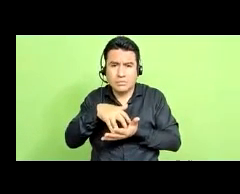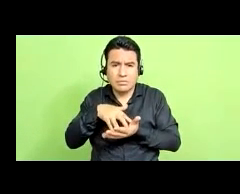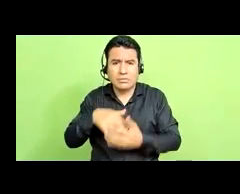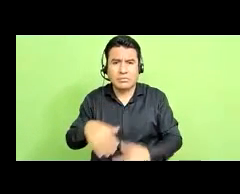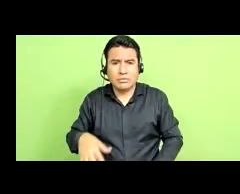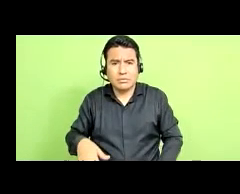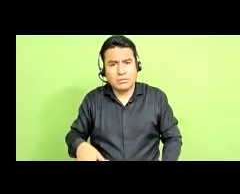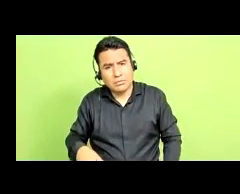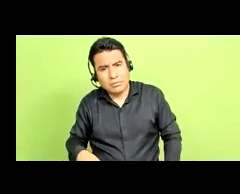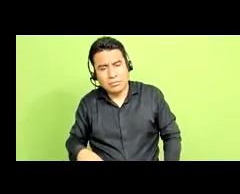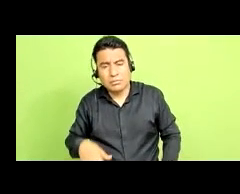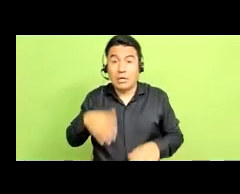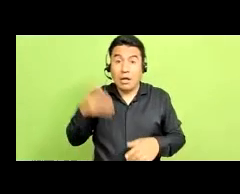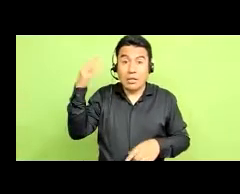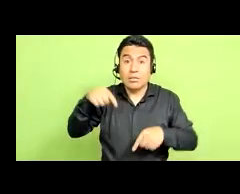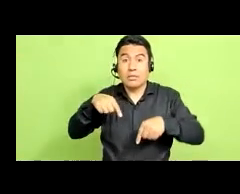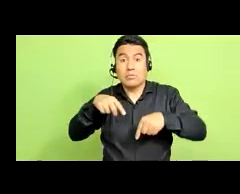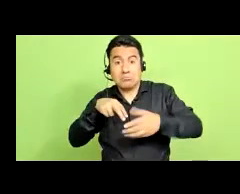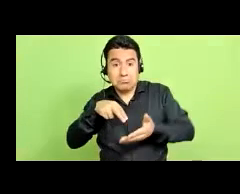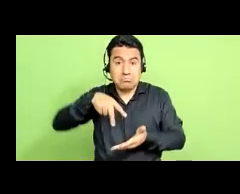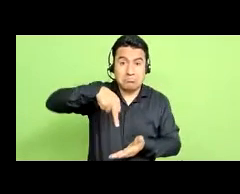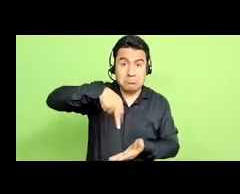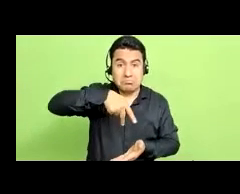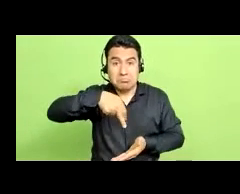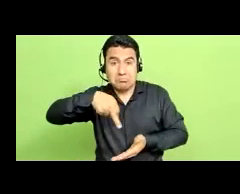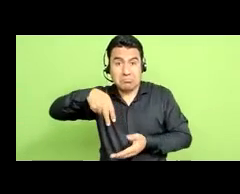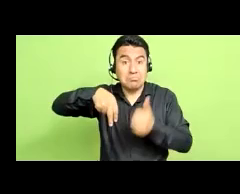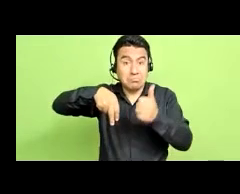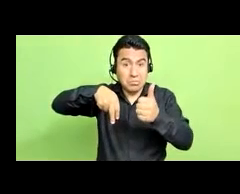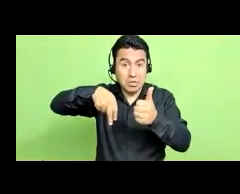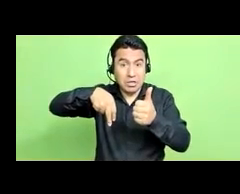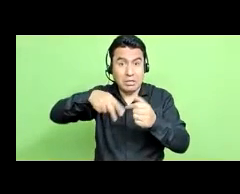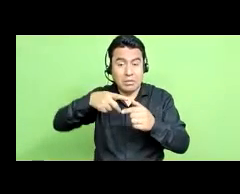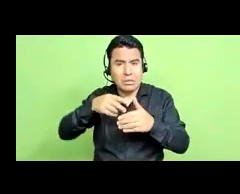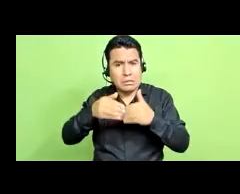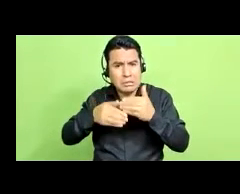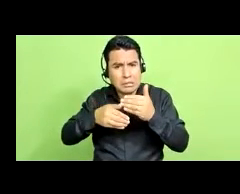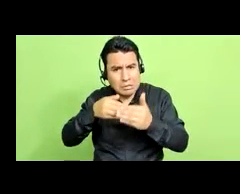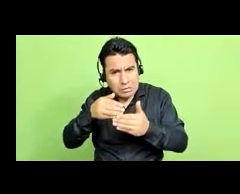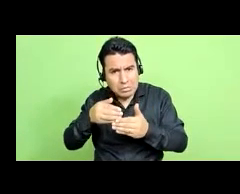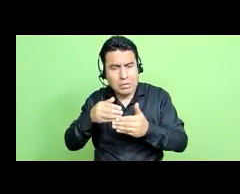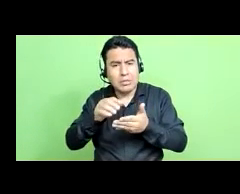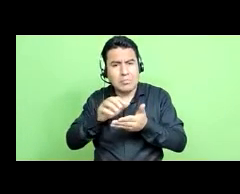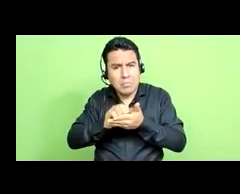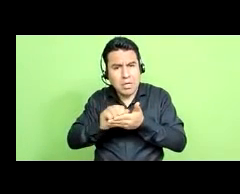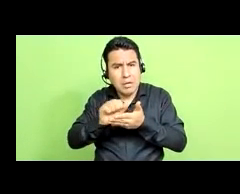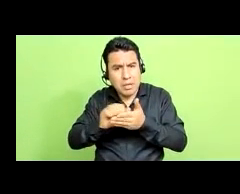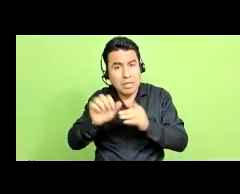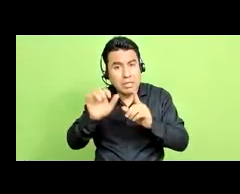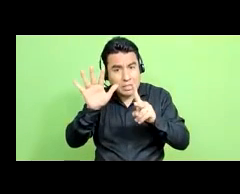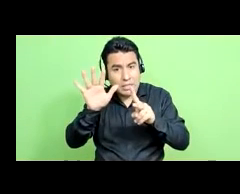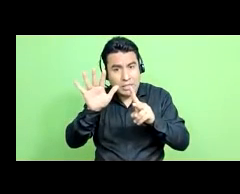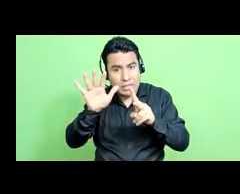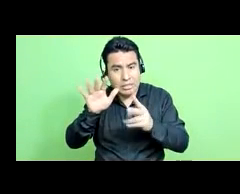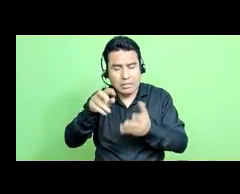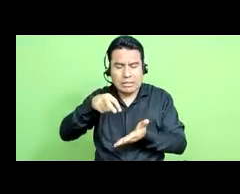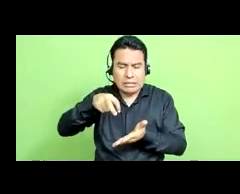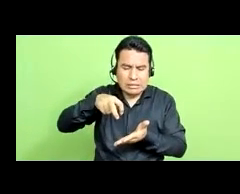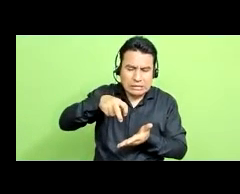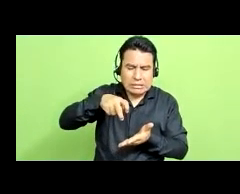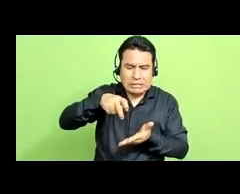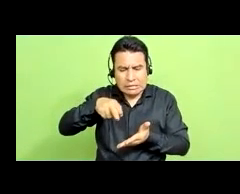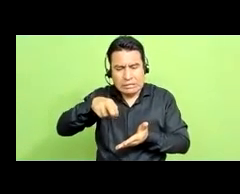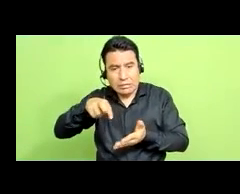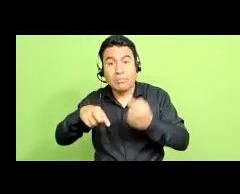andaba normal o sea polio desde los 7 meses pero con todas las dificultades y todos mis padres